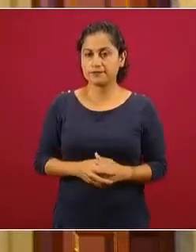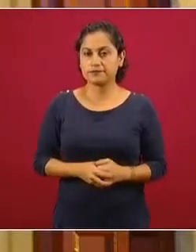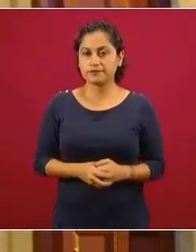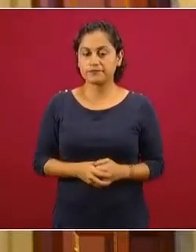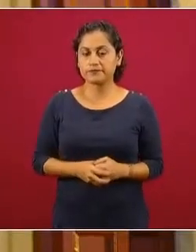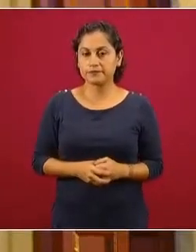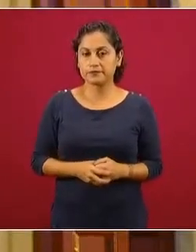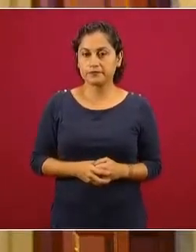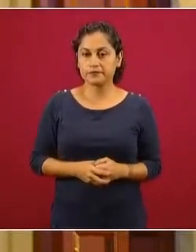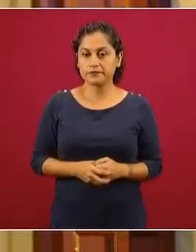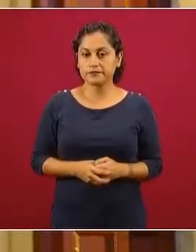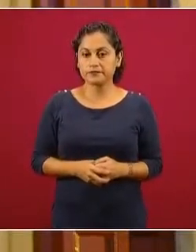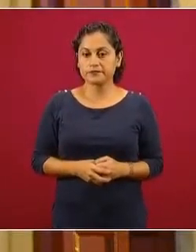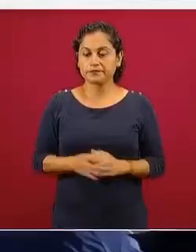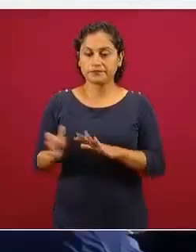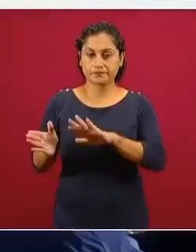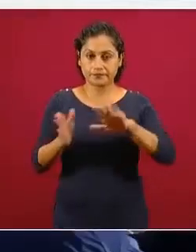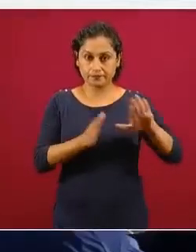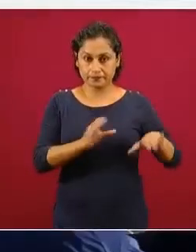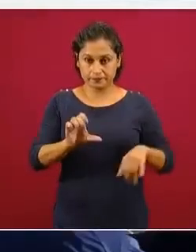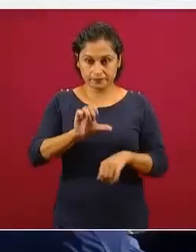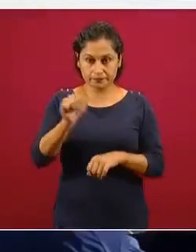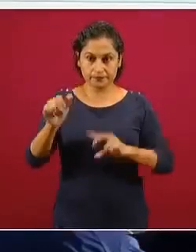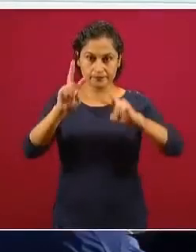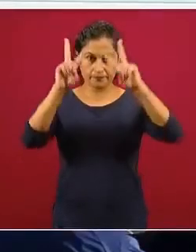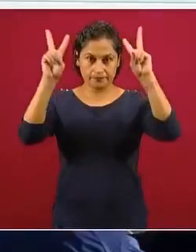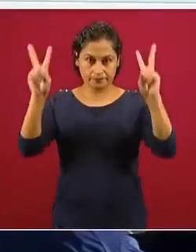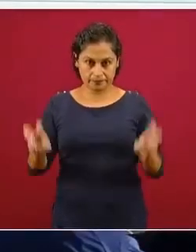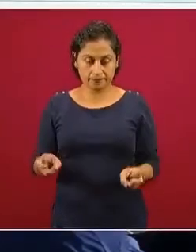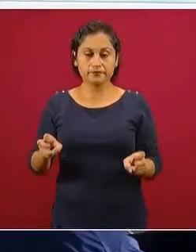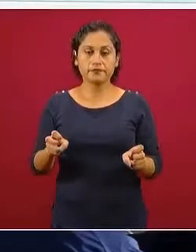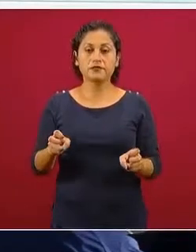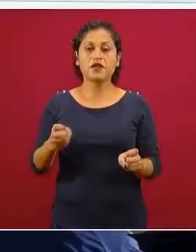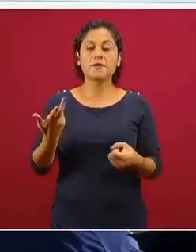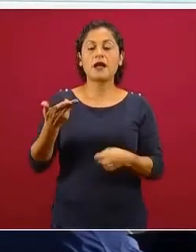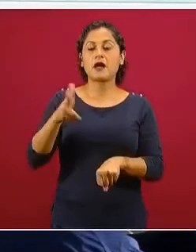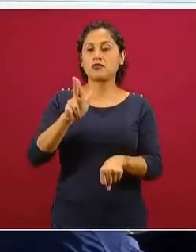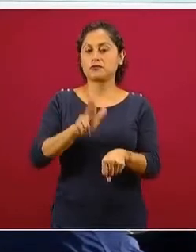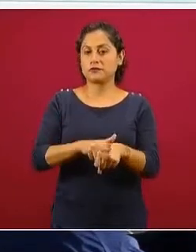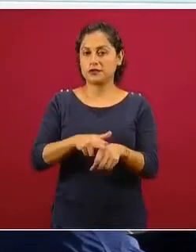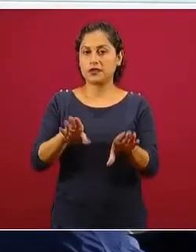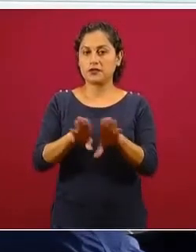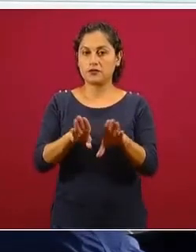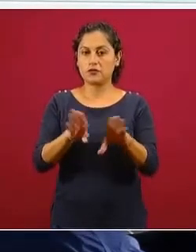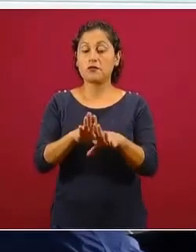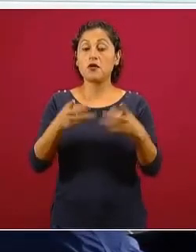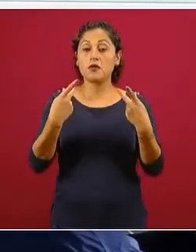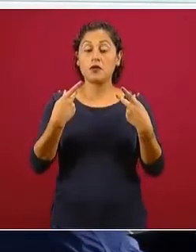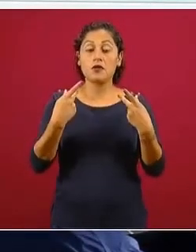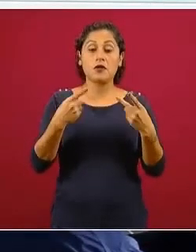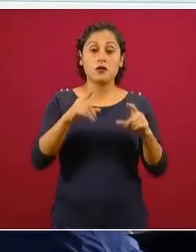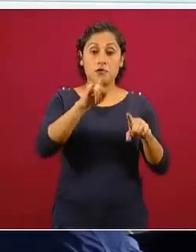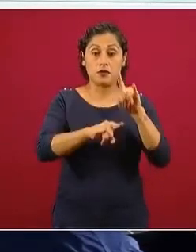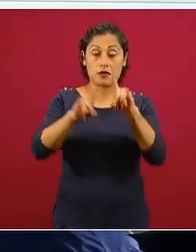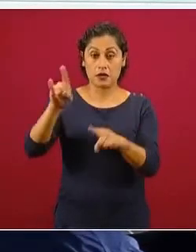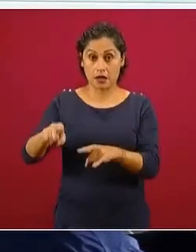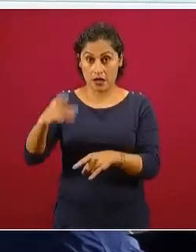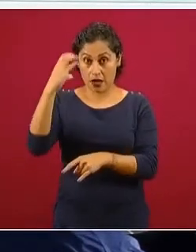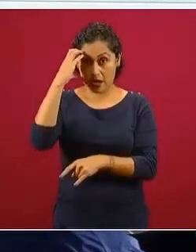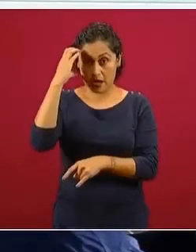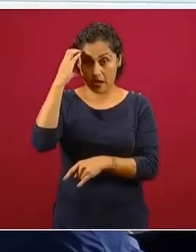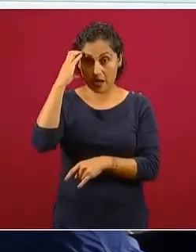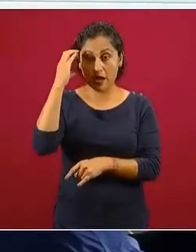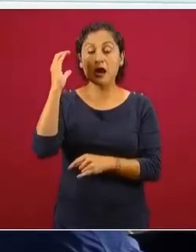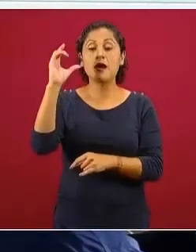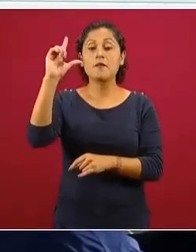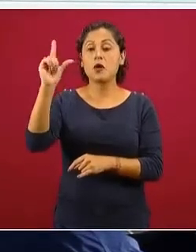Veamos finalmente la ocupación hospitalaria. En el tema de camas generales podemos ver un descenso de 1%